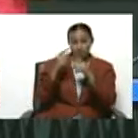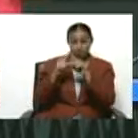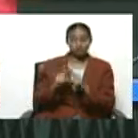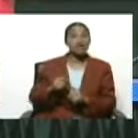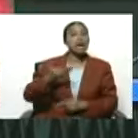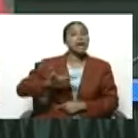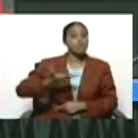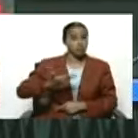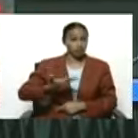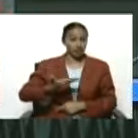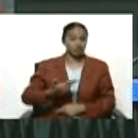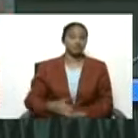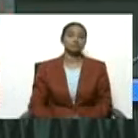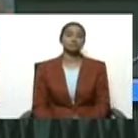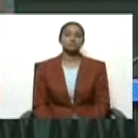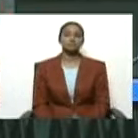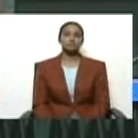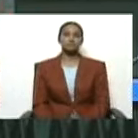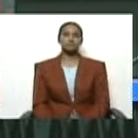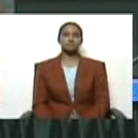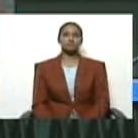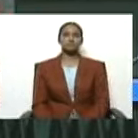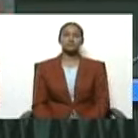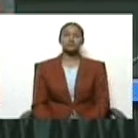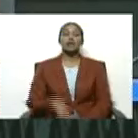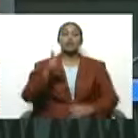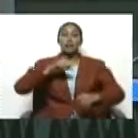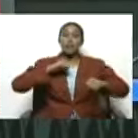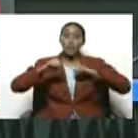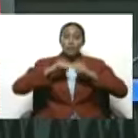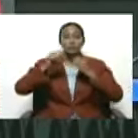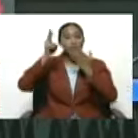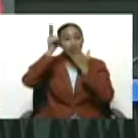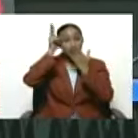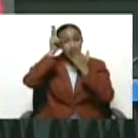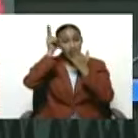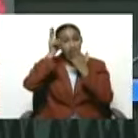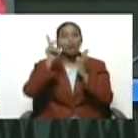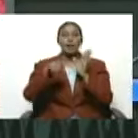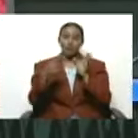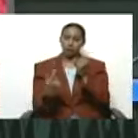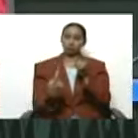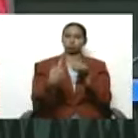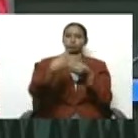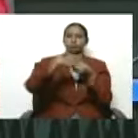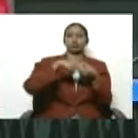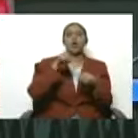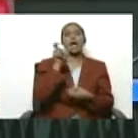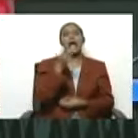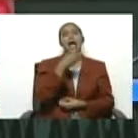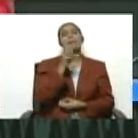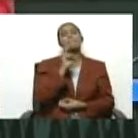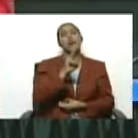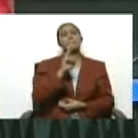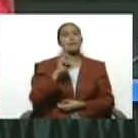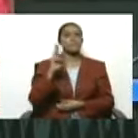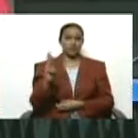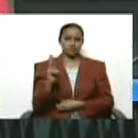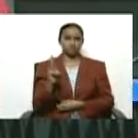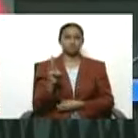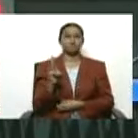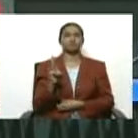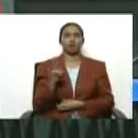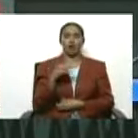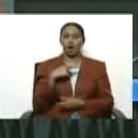están los movimientos indígenas y aborígenes de Venezuela. Un reconocimiento a los